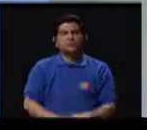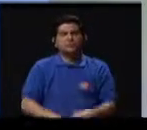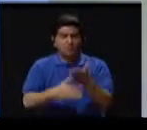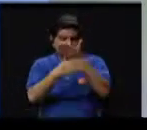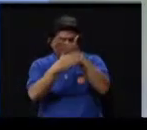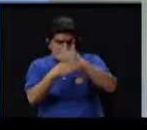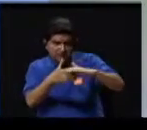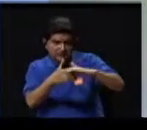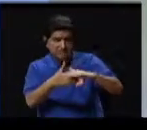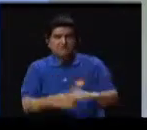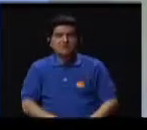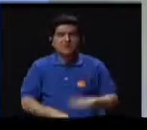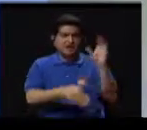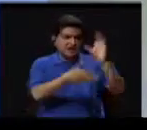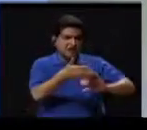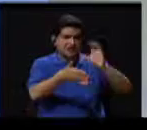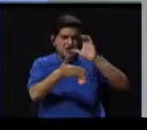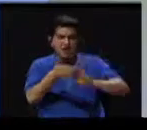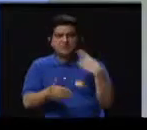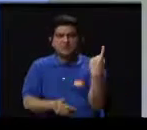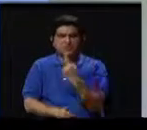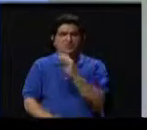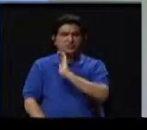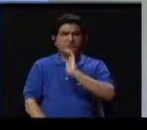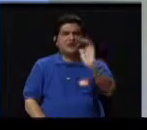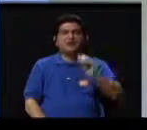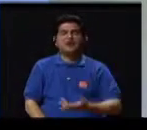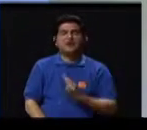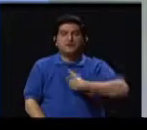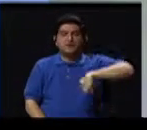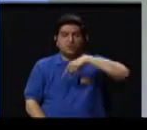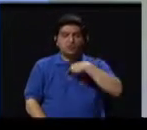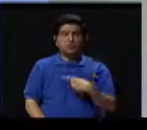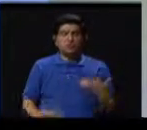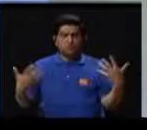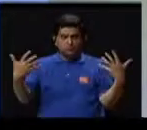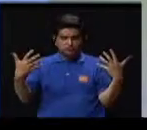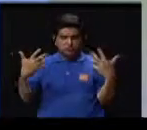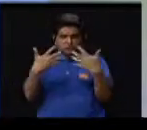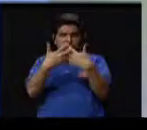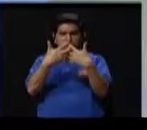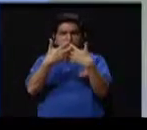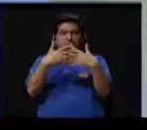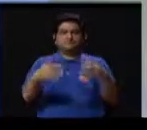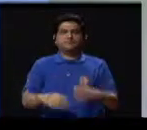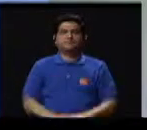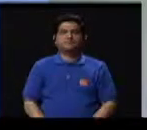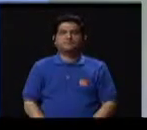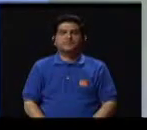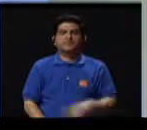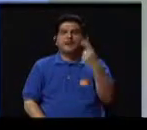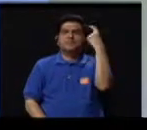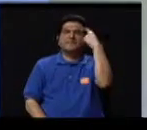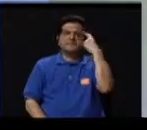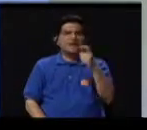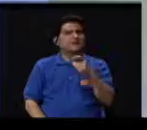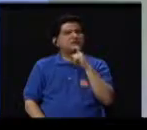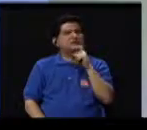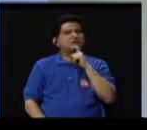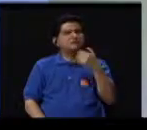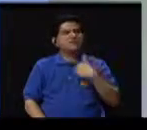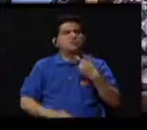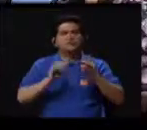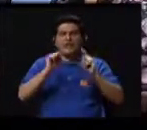de dividirlo como por capítulos de cada niño, digamos, fuimos armando ahí, bueno, qué eran las